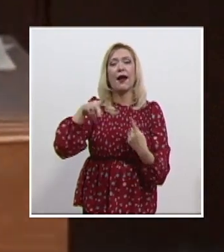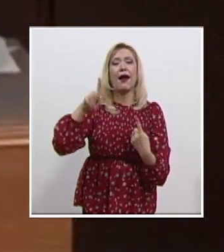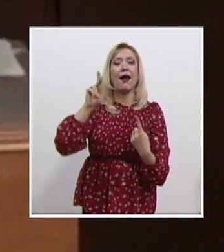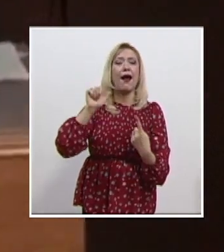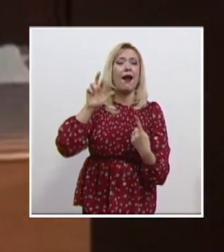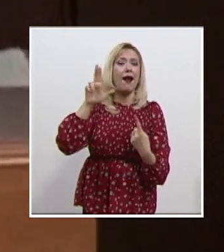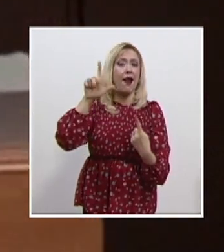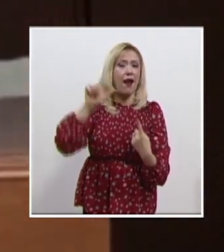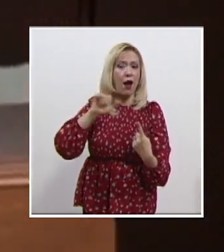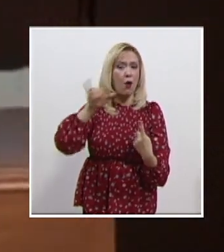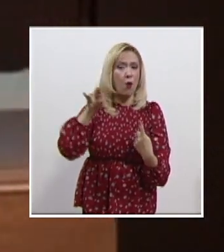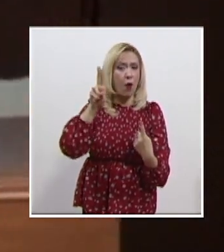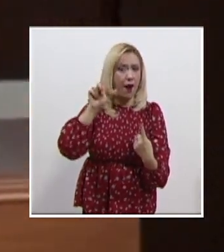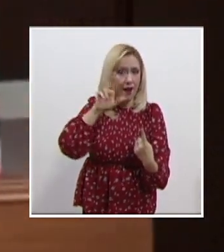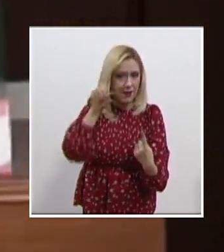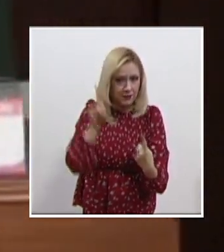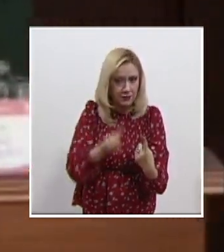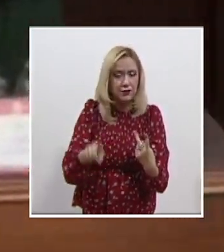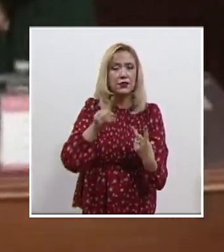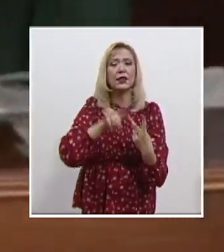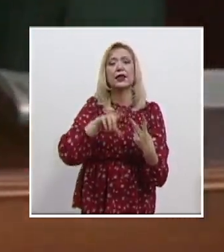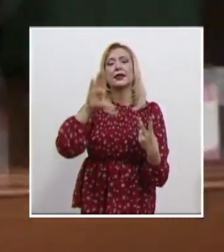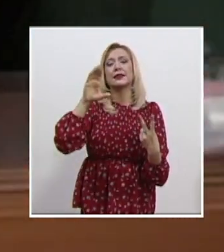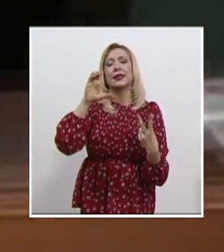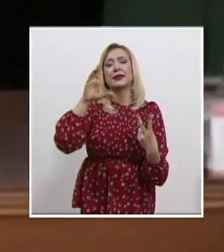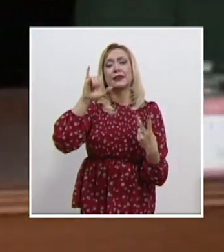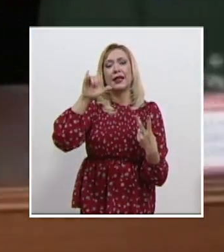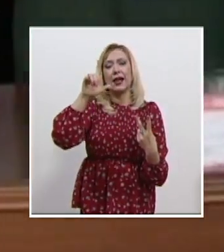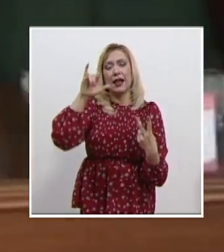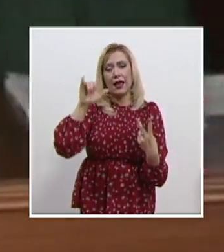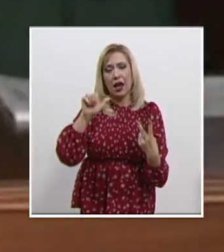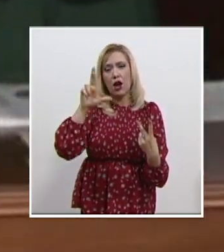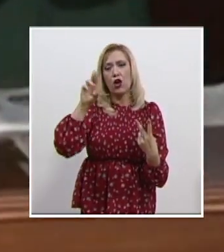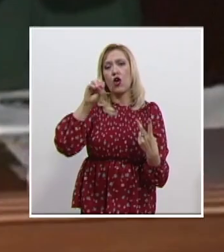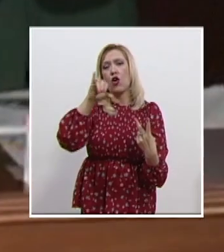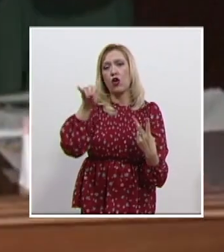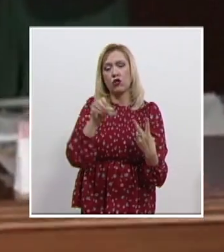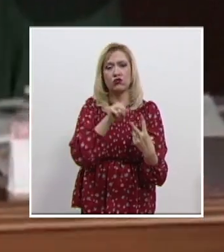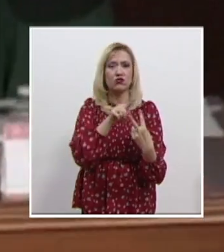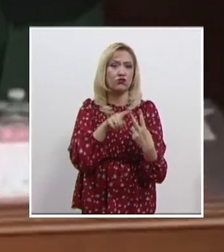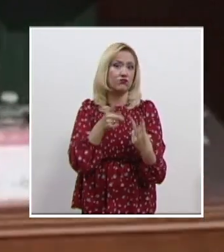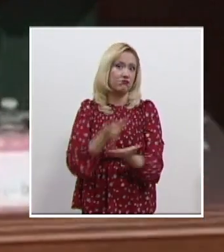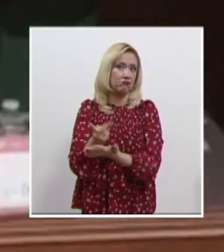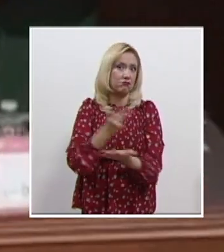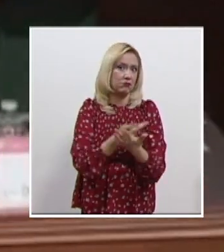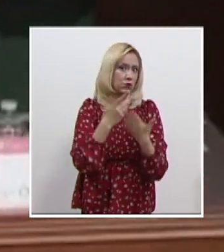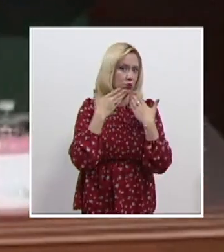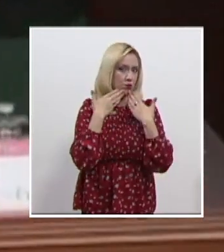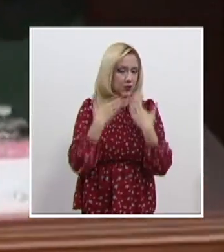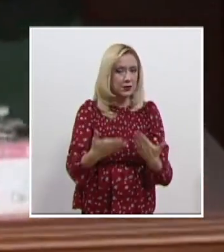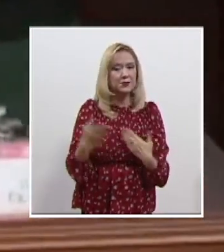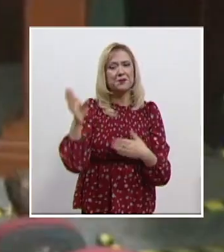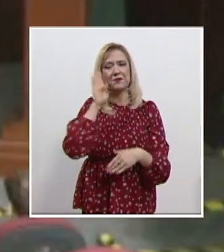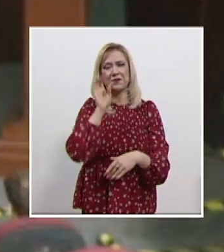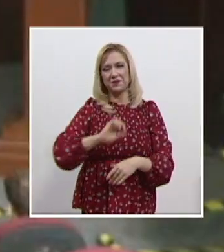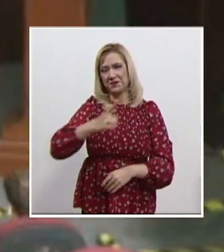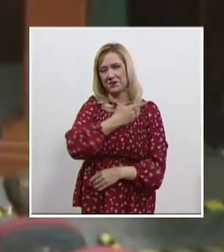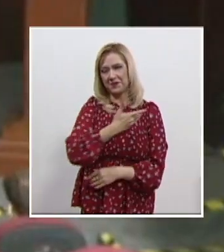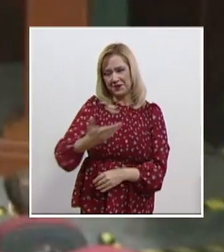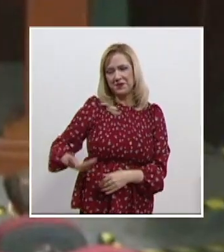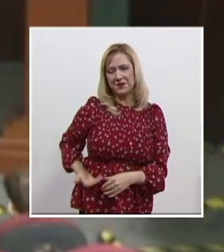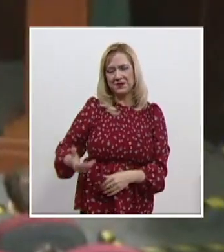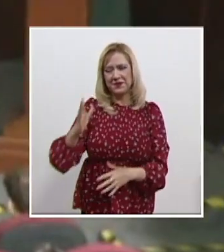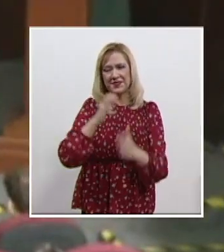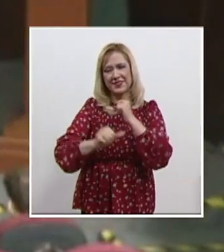Castañeda Juárez y la asesora jurídica Cecilia Teresita Rodríguez Rojo, respectivamente. La ministra presidenta Norma Lucía Piña